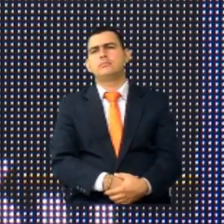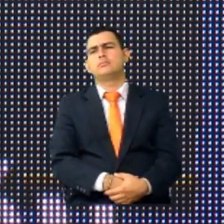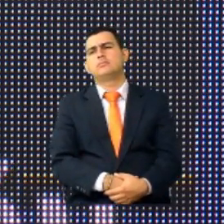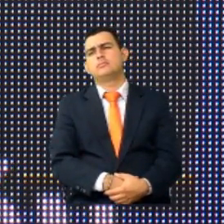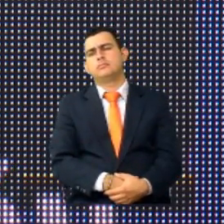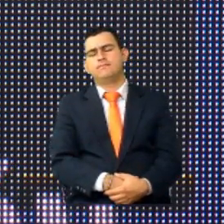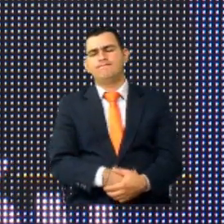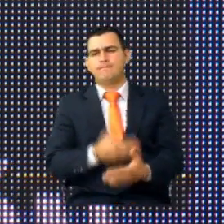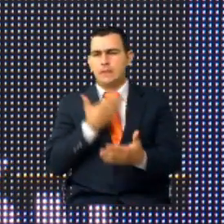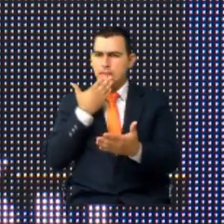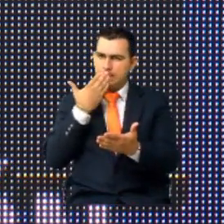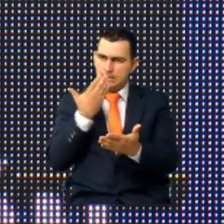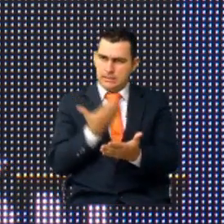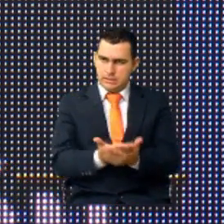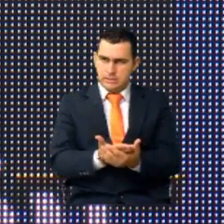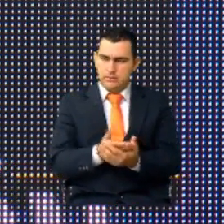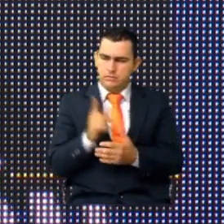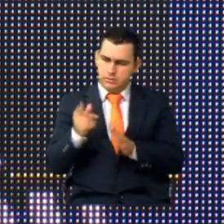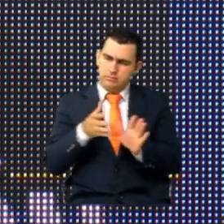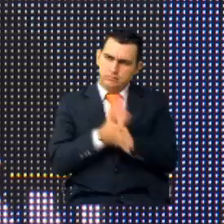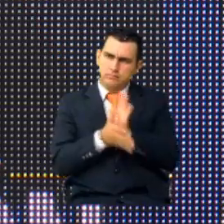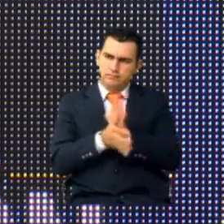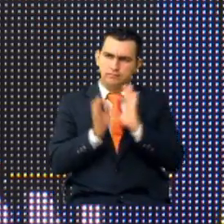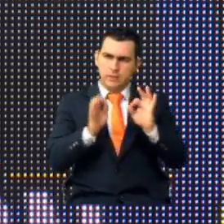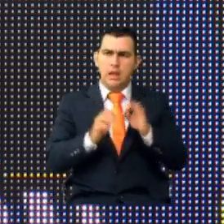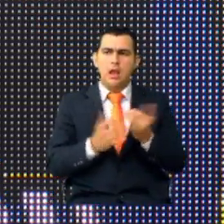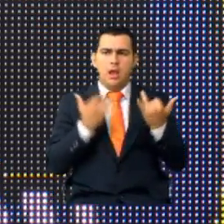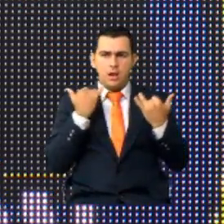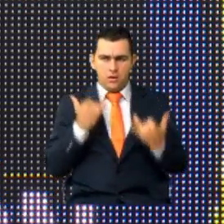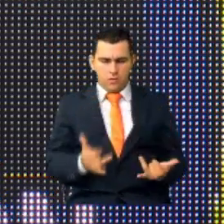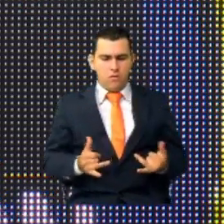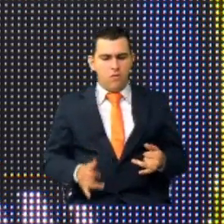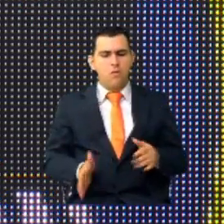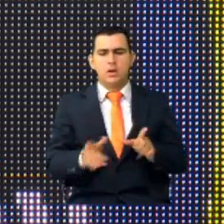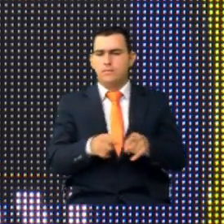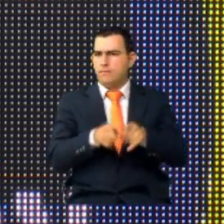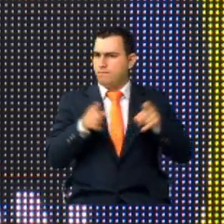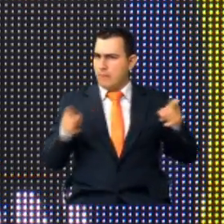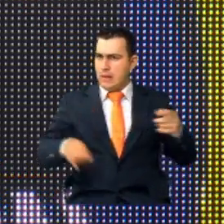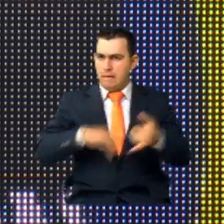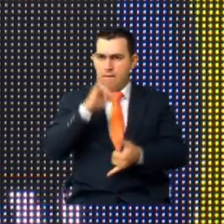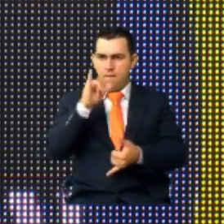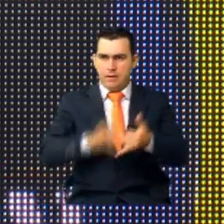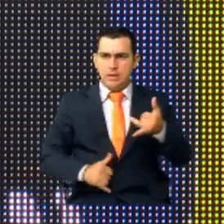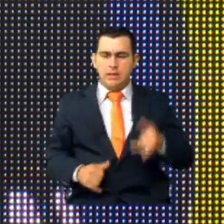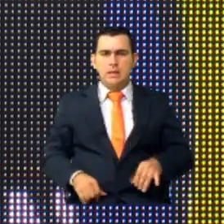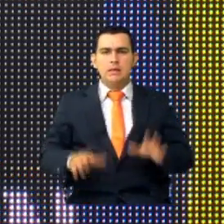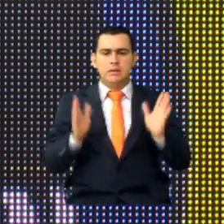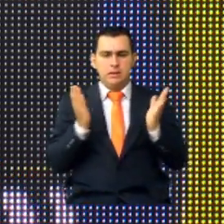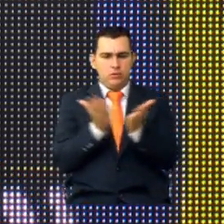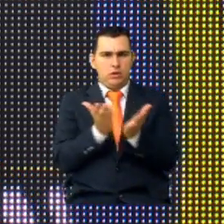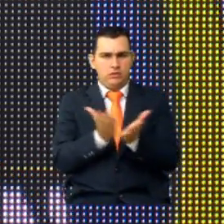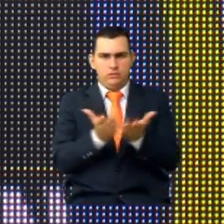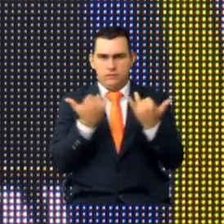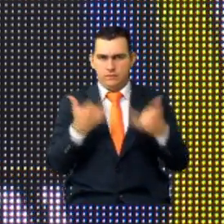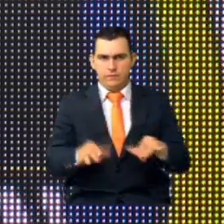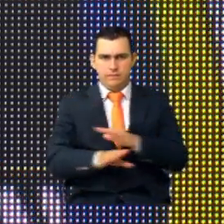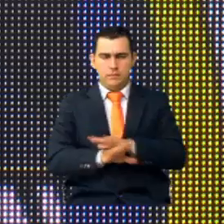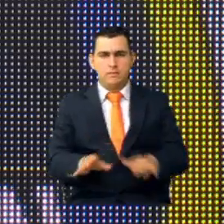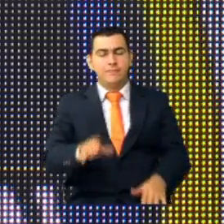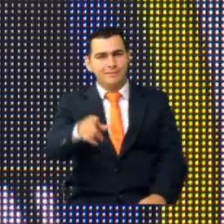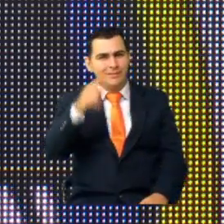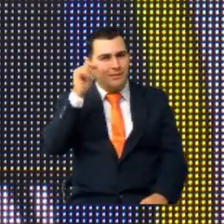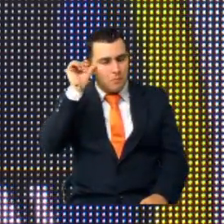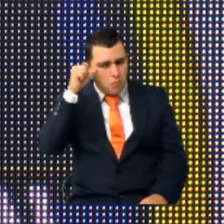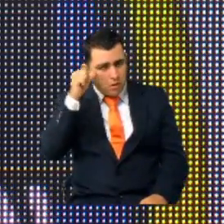Muchísimas gracias, candidato, por la intervención que acaba de realizar. Hemos llegado así a la parte final del segmento con el tema de educación. Les recuerdo que nos pueden ver a través de